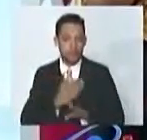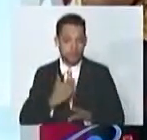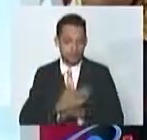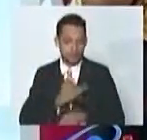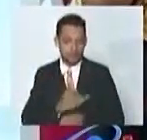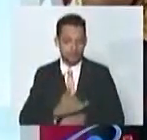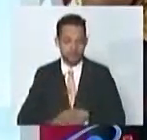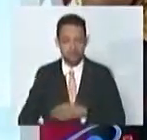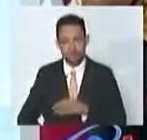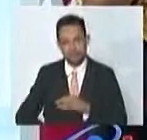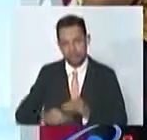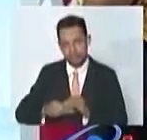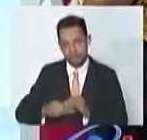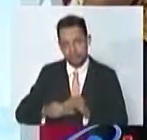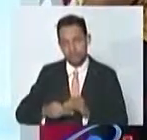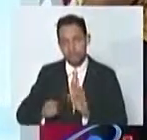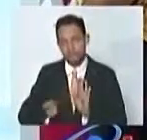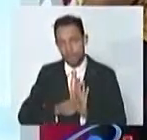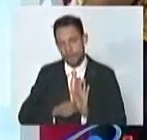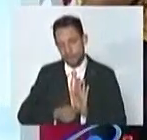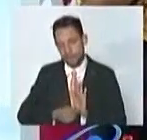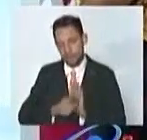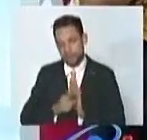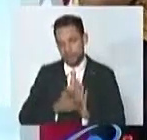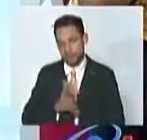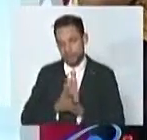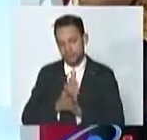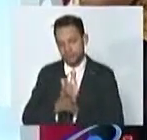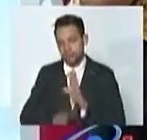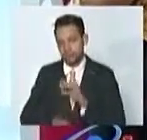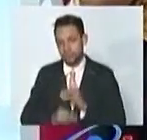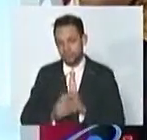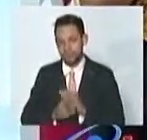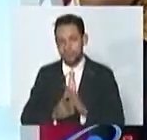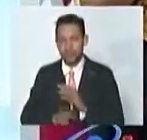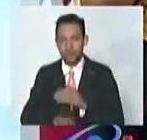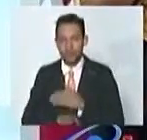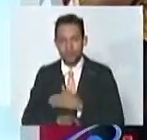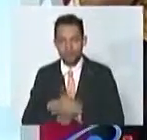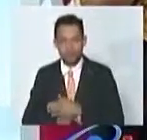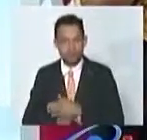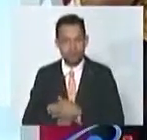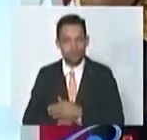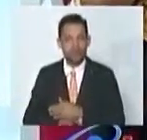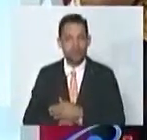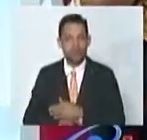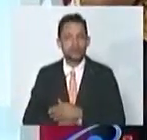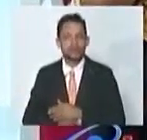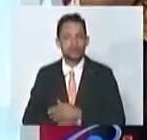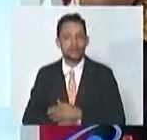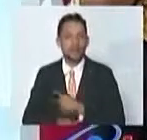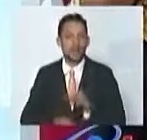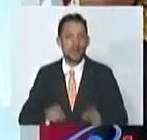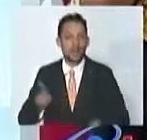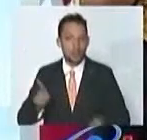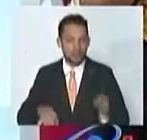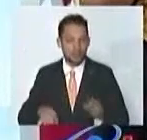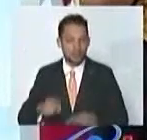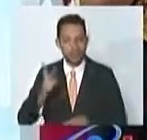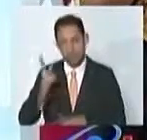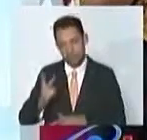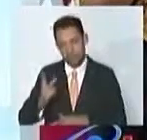cerebrovascular. Entonces puede ser una afasia expresiva o una afasia comprensiva, o hay en muchas ocasiones puede tener de las dos.